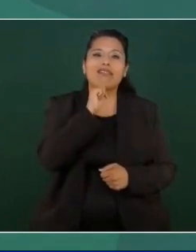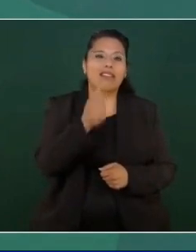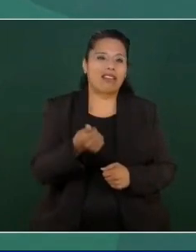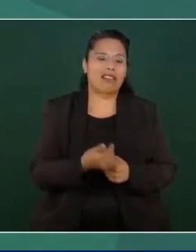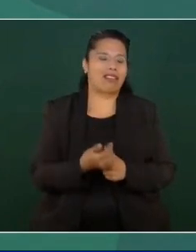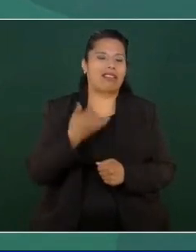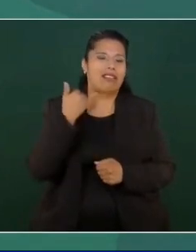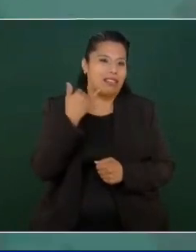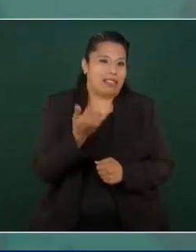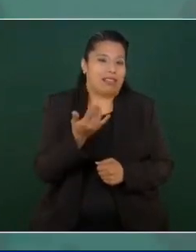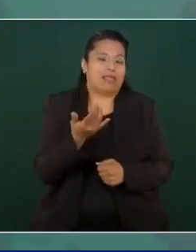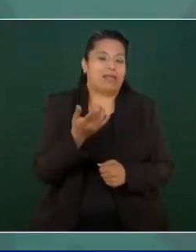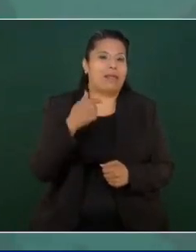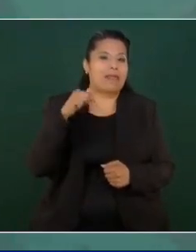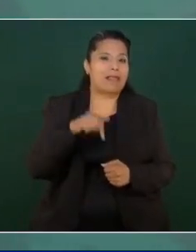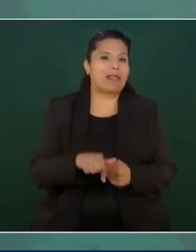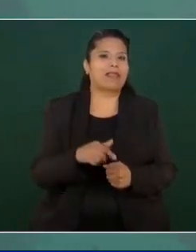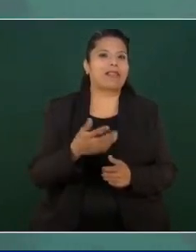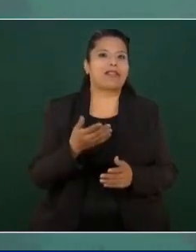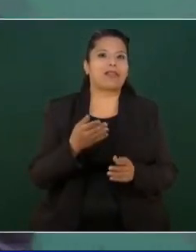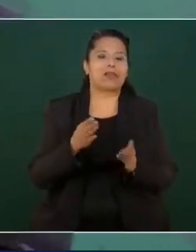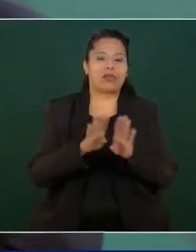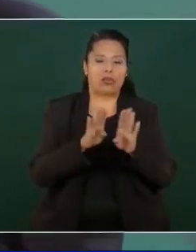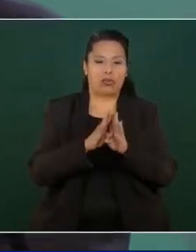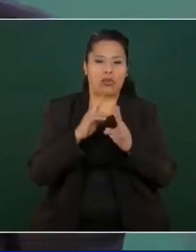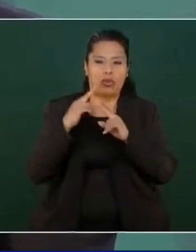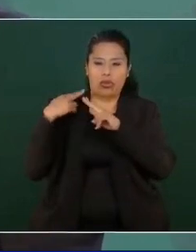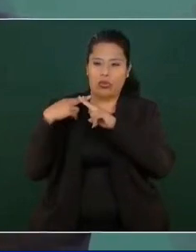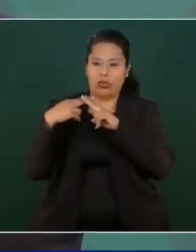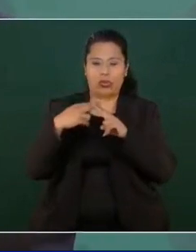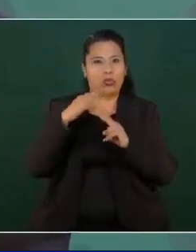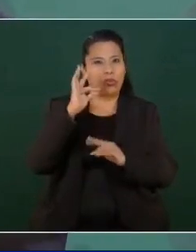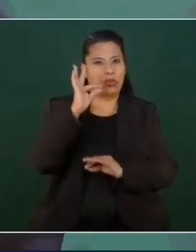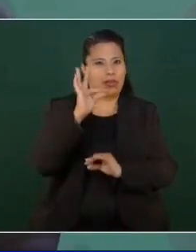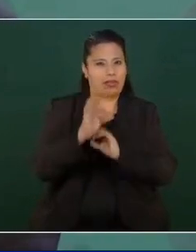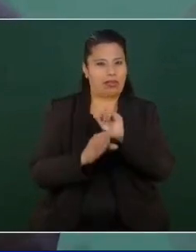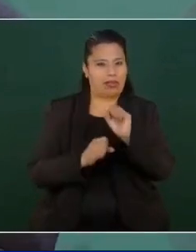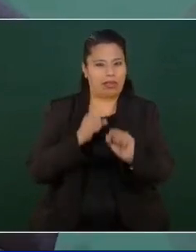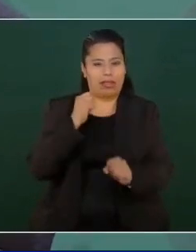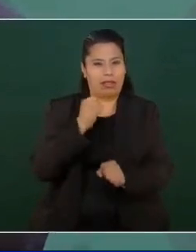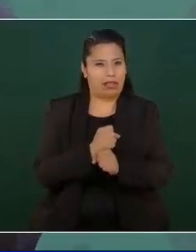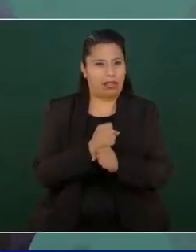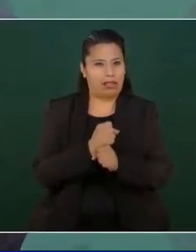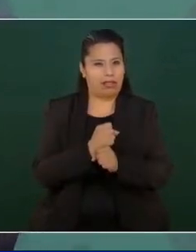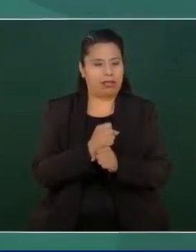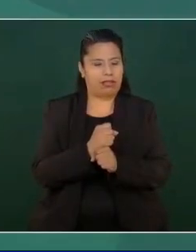mínimo que llevaba 40 años sin